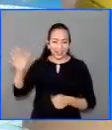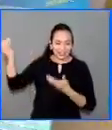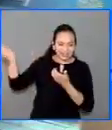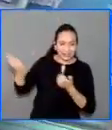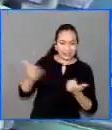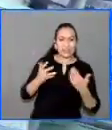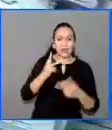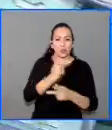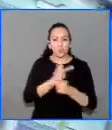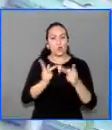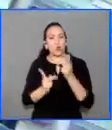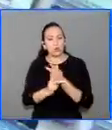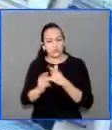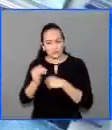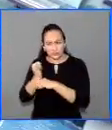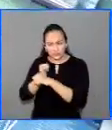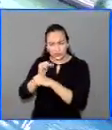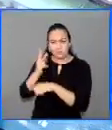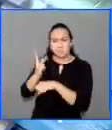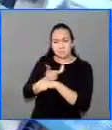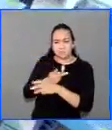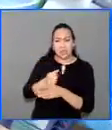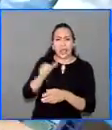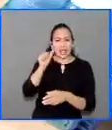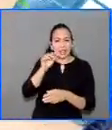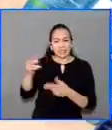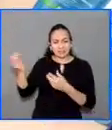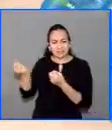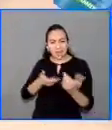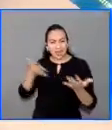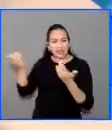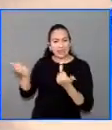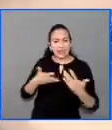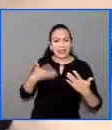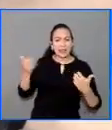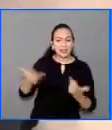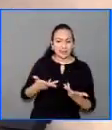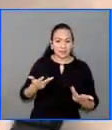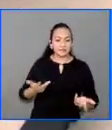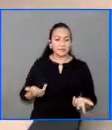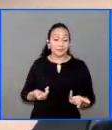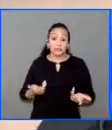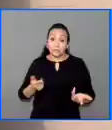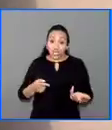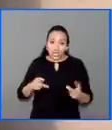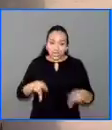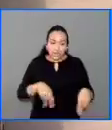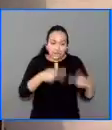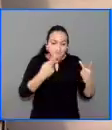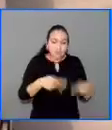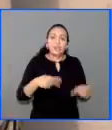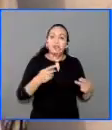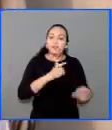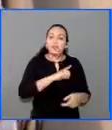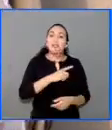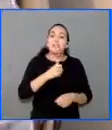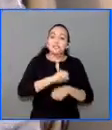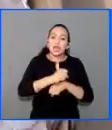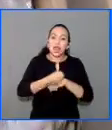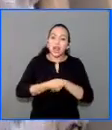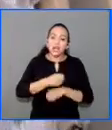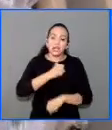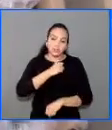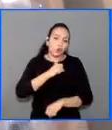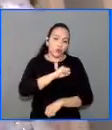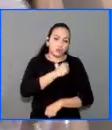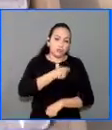y comercialización de mercancías ilegales y productos que representan un daño para la salud. Así lo informó en